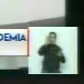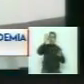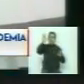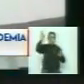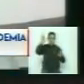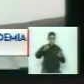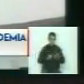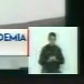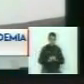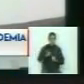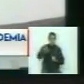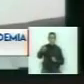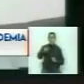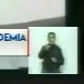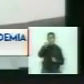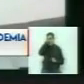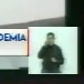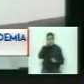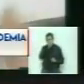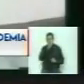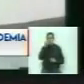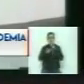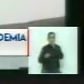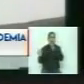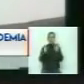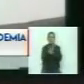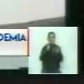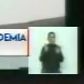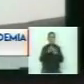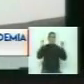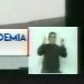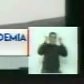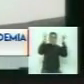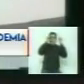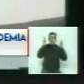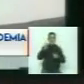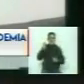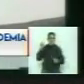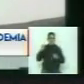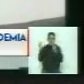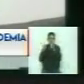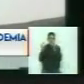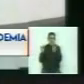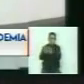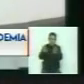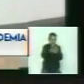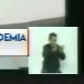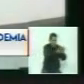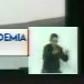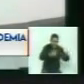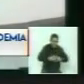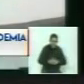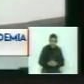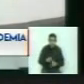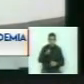ejemplo, en estos fines de semana has tenido más de 100 fiestas que se han clausurado. En esas